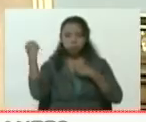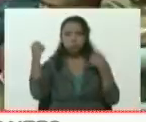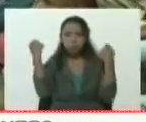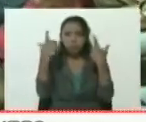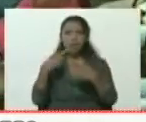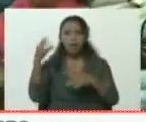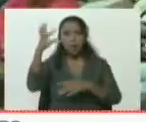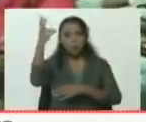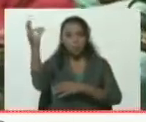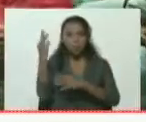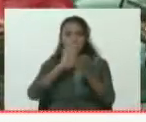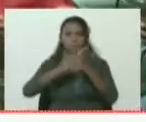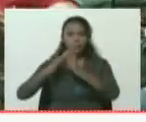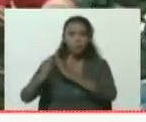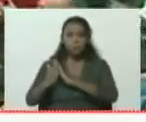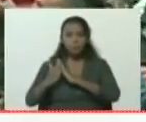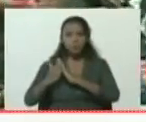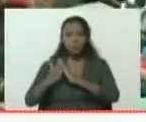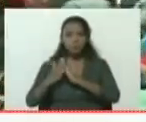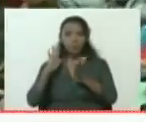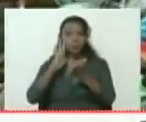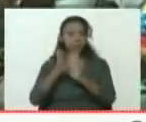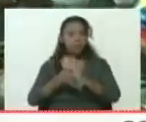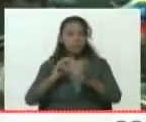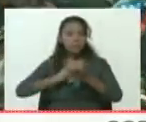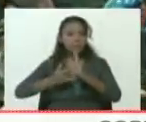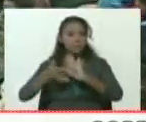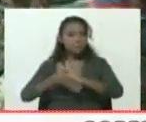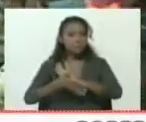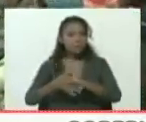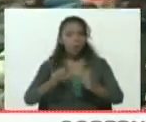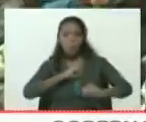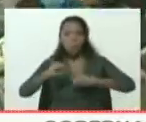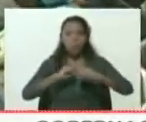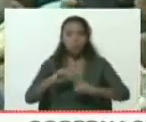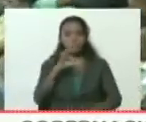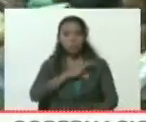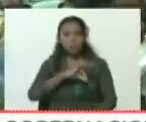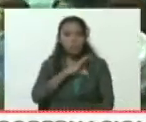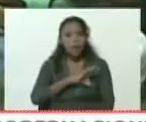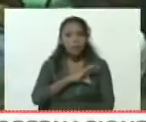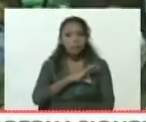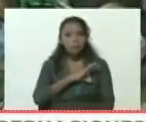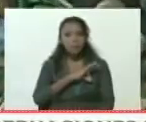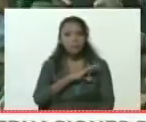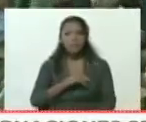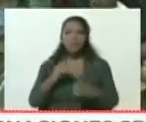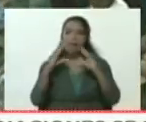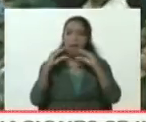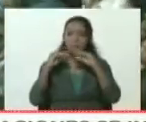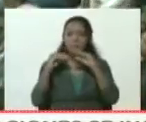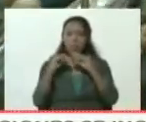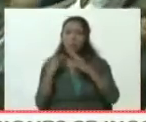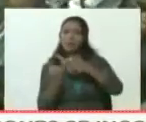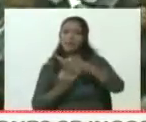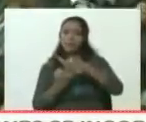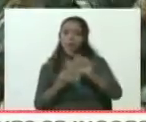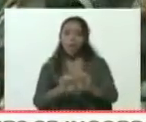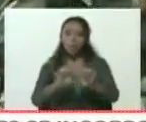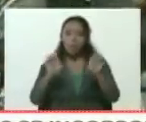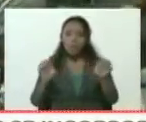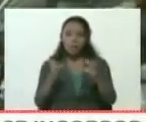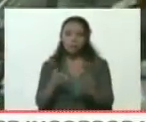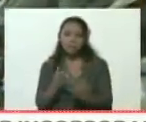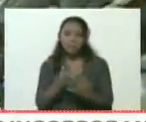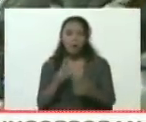comunales, las comunas, los movimientos sociales. Pudiéramos hablarlo desde las instituciones educativas a través de la